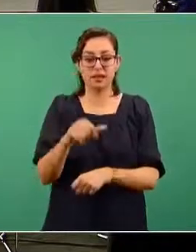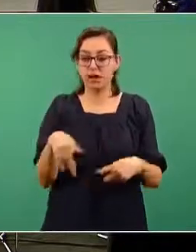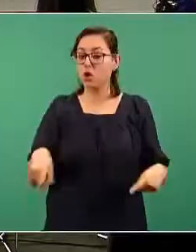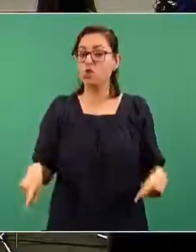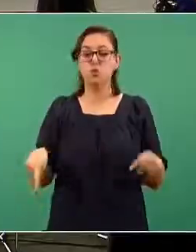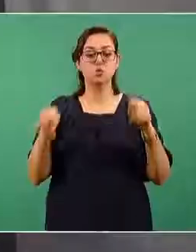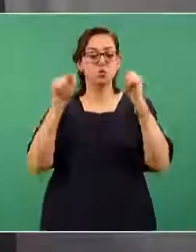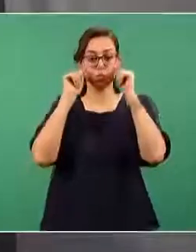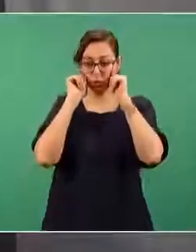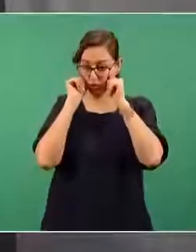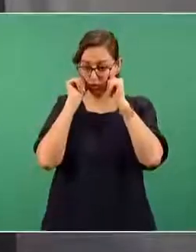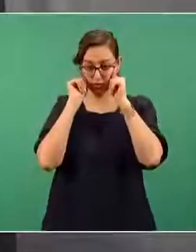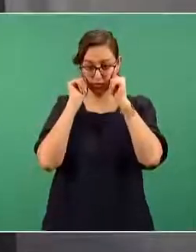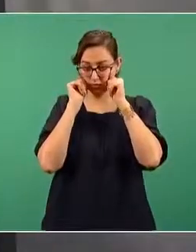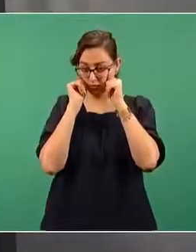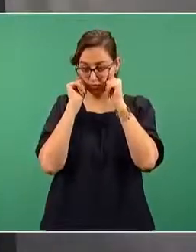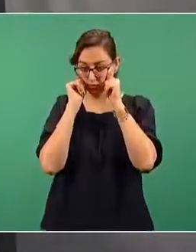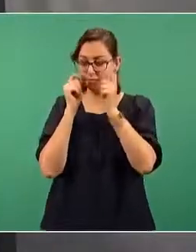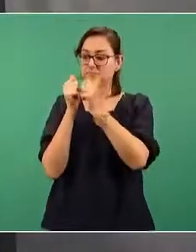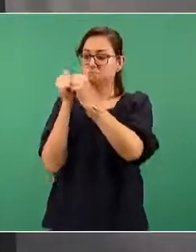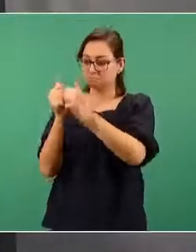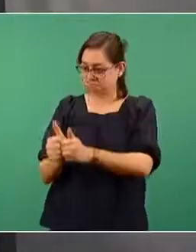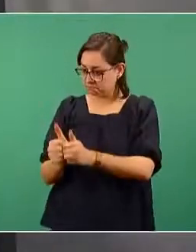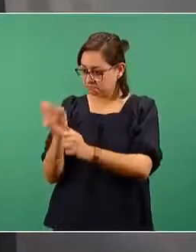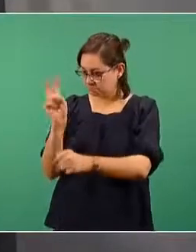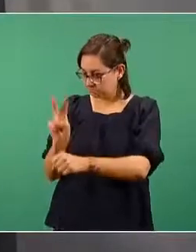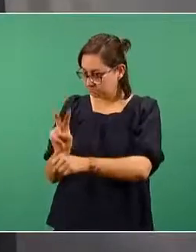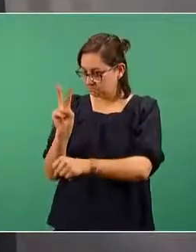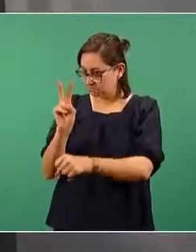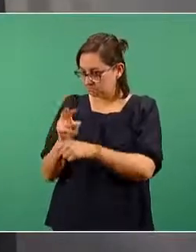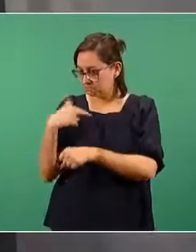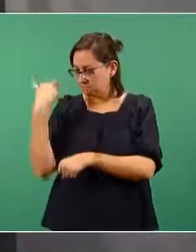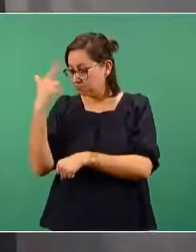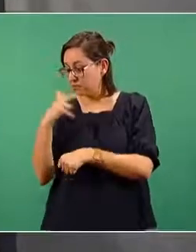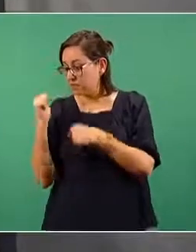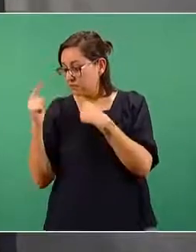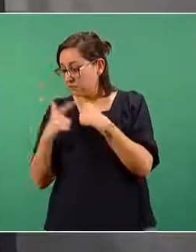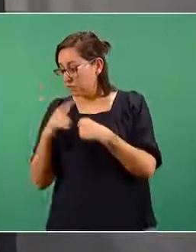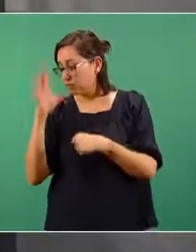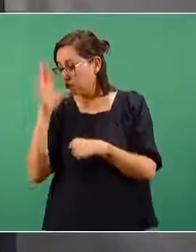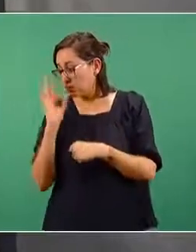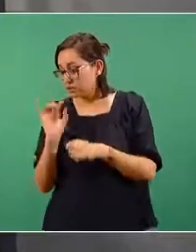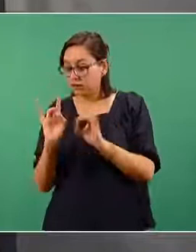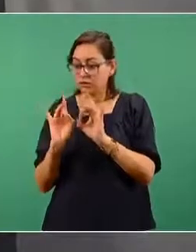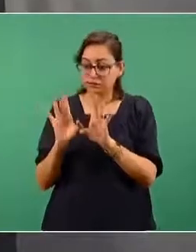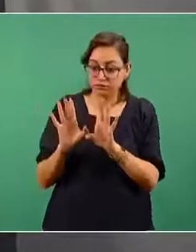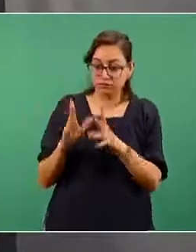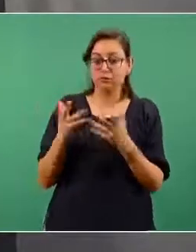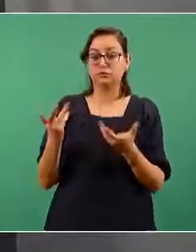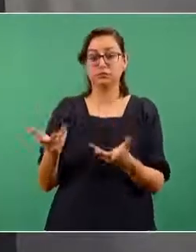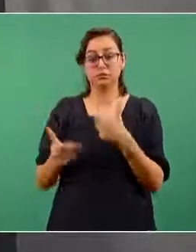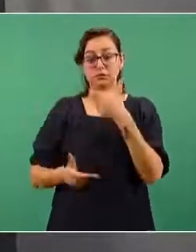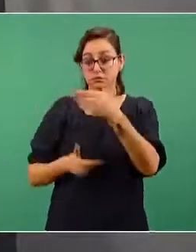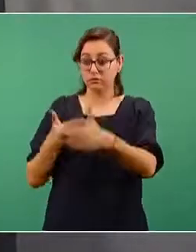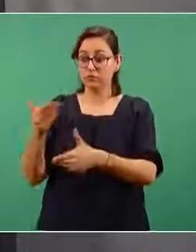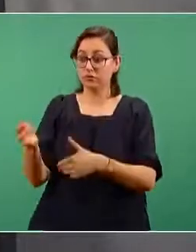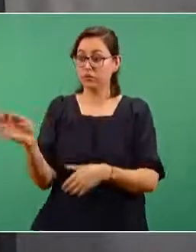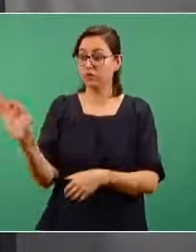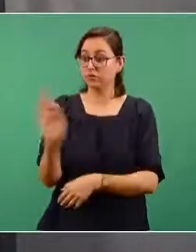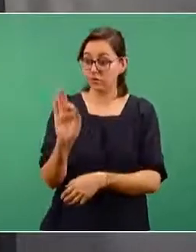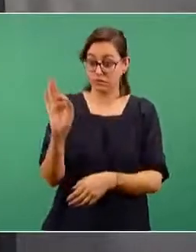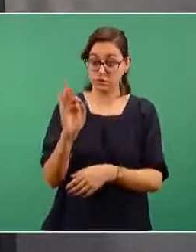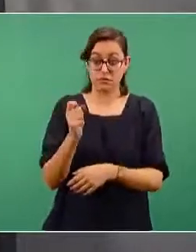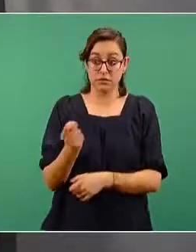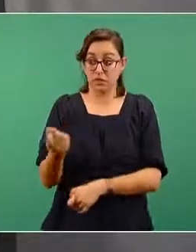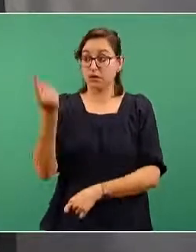que el sistema sea competente para detectar el más mínimo evento, porque si se presentara un evento mayor, también interesa